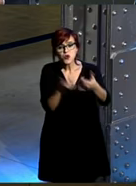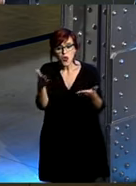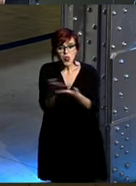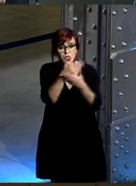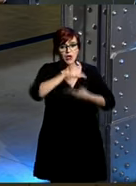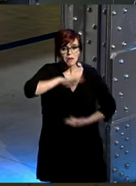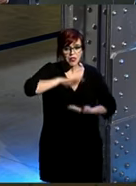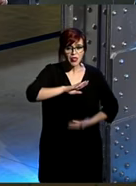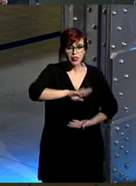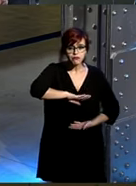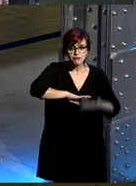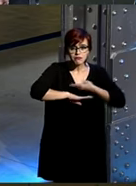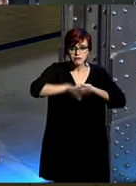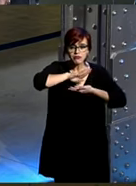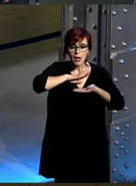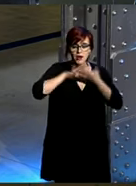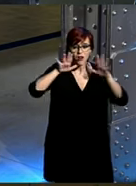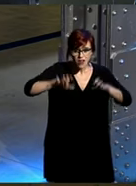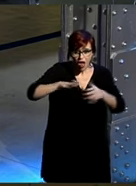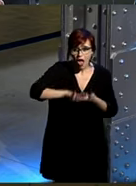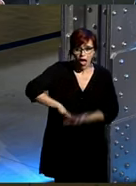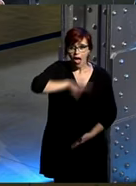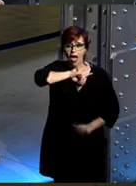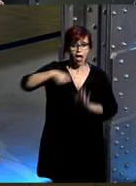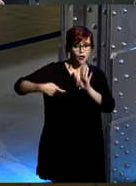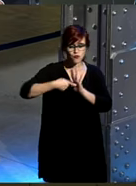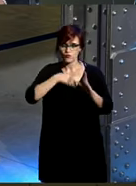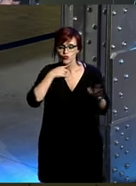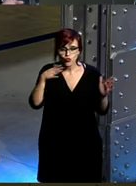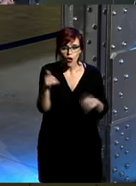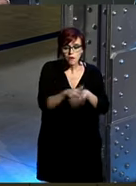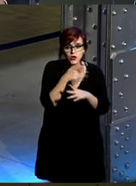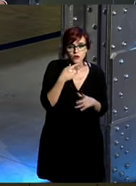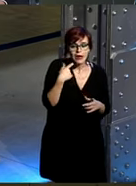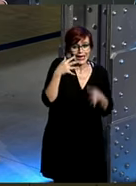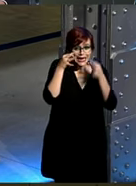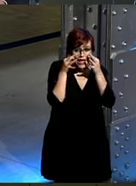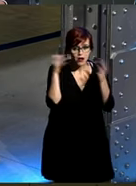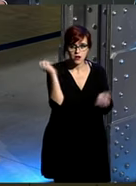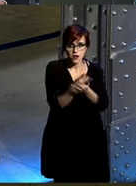serie de capacidades que ellos no aprendían en su proceso formal, o eran incapaces de enfrentarse